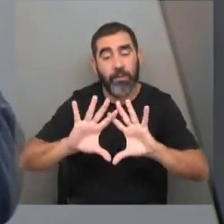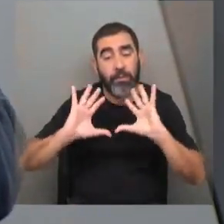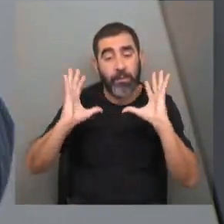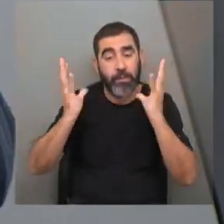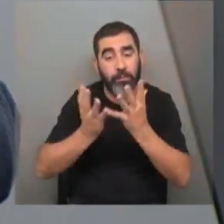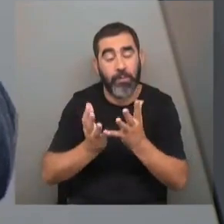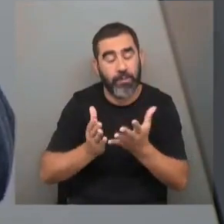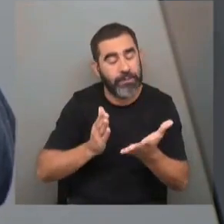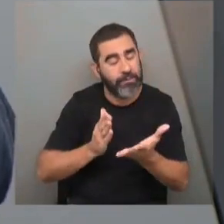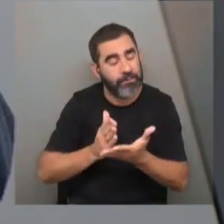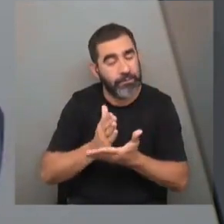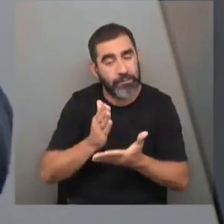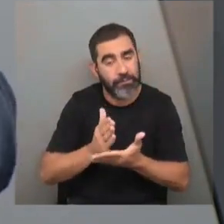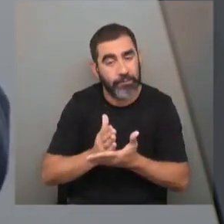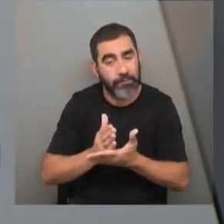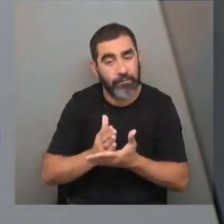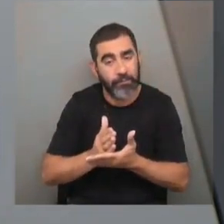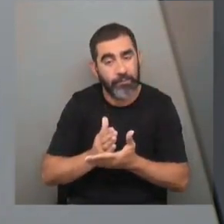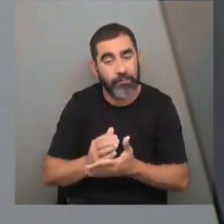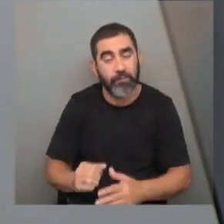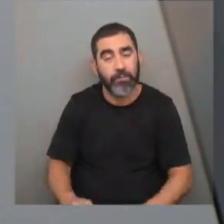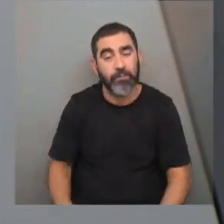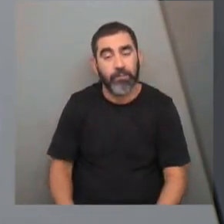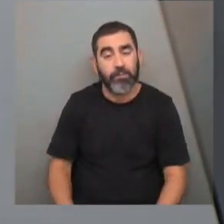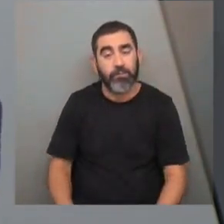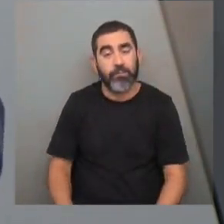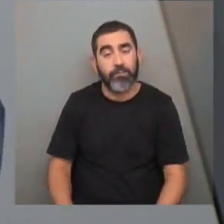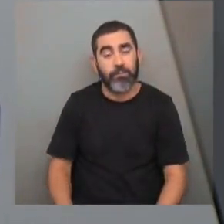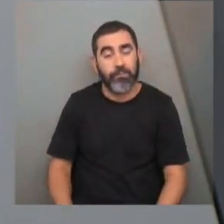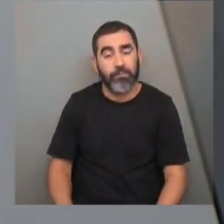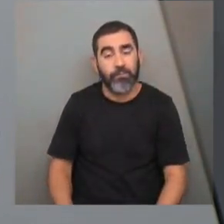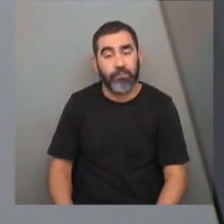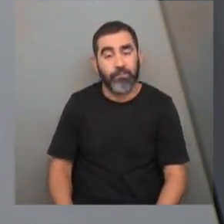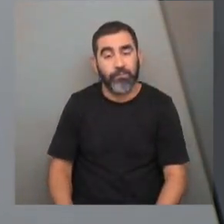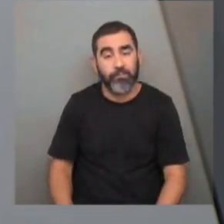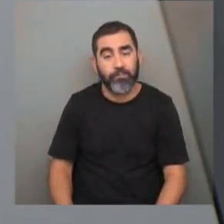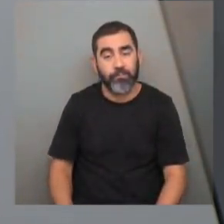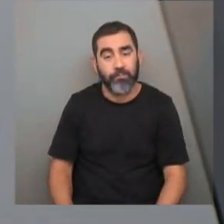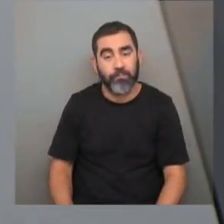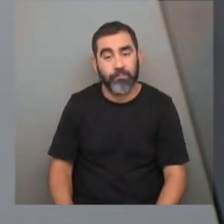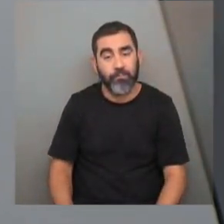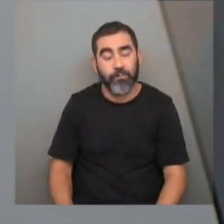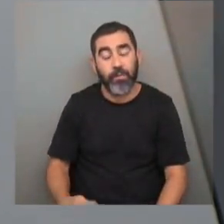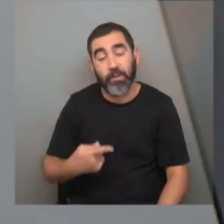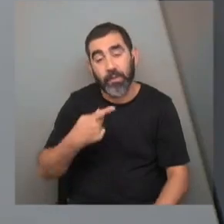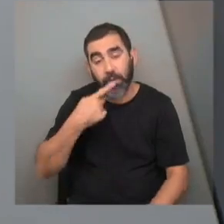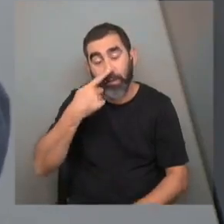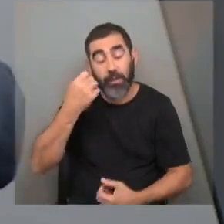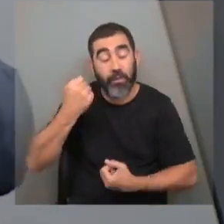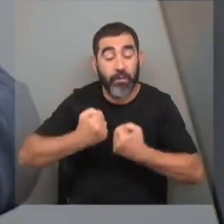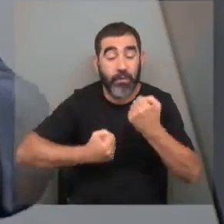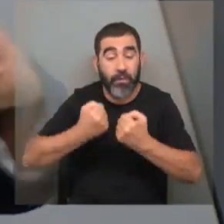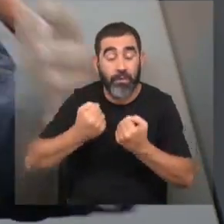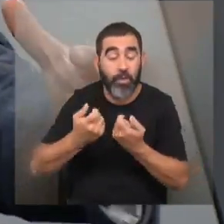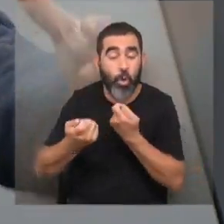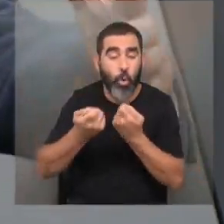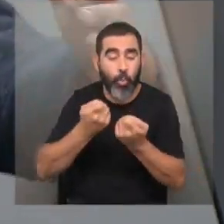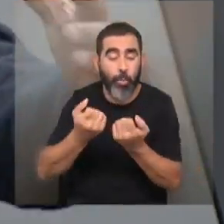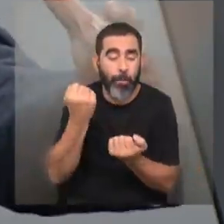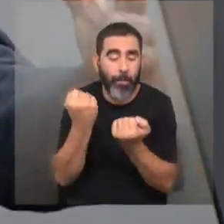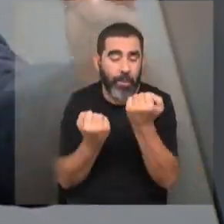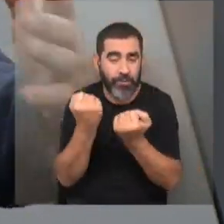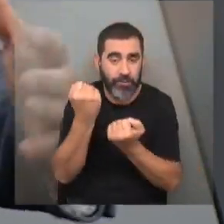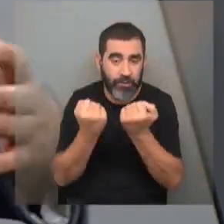siempre está, en nuestro planeta, está guiada por muchas veces intereses industriales o comerciales o